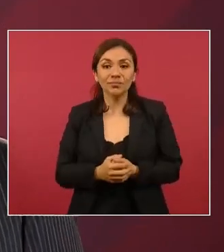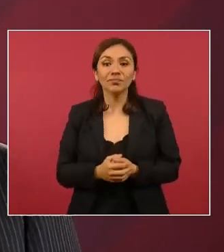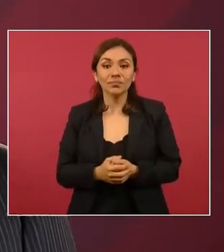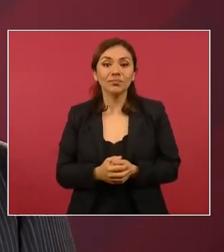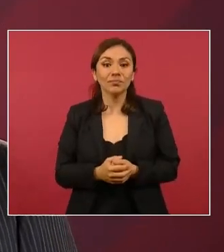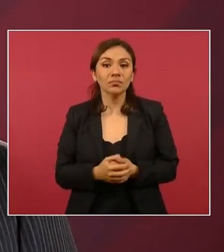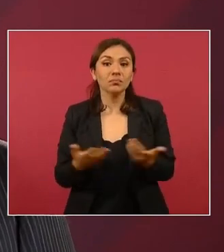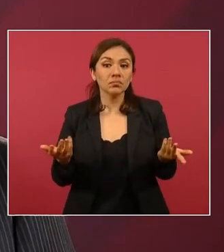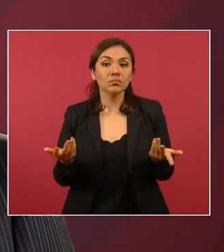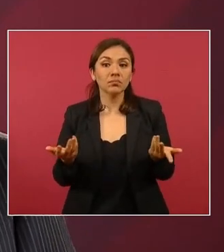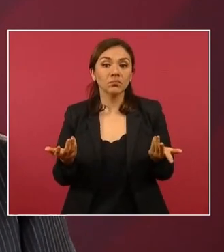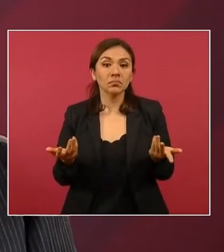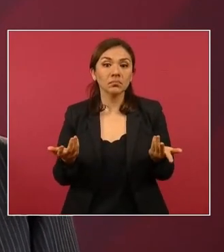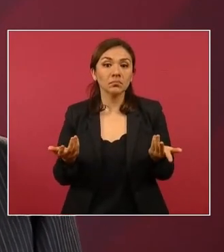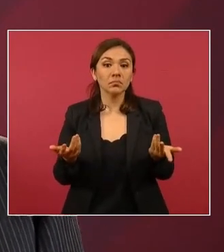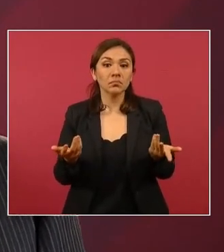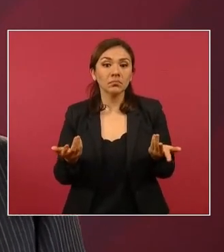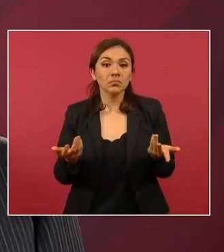porque